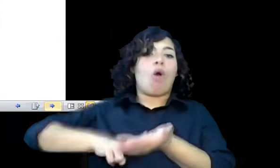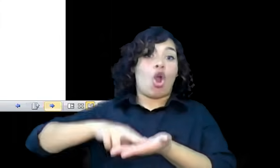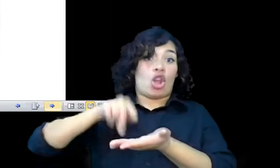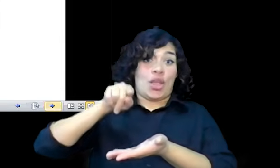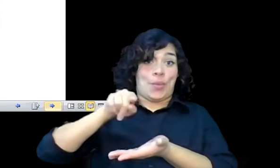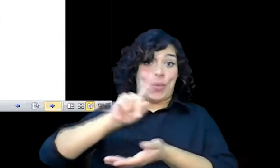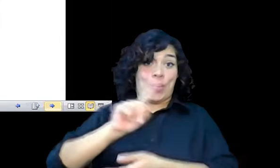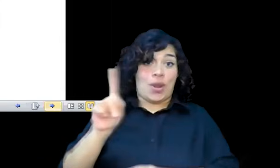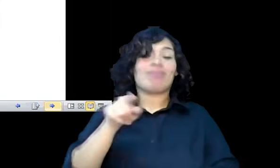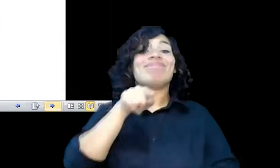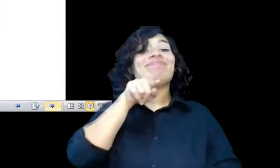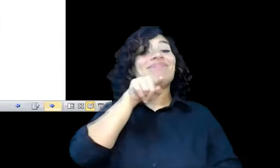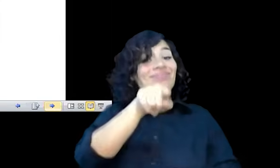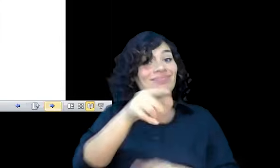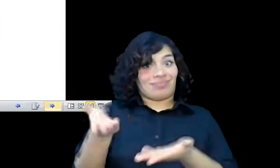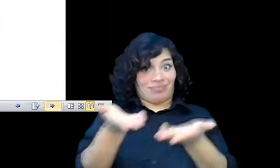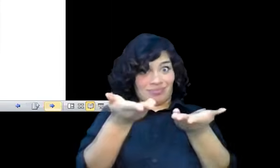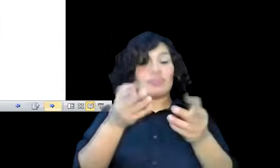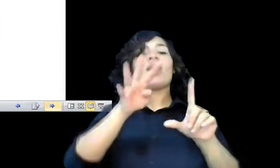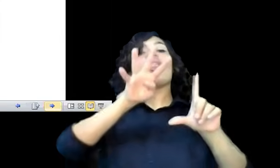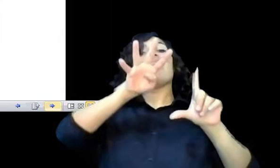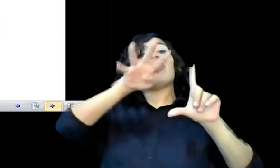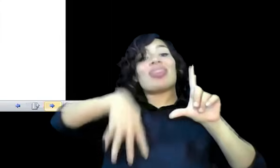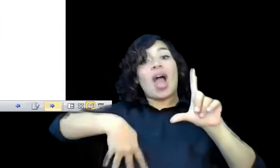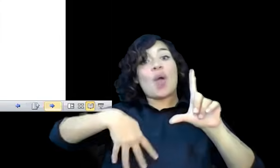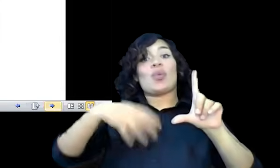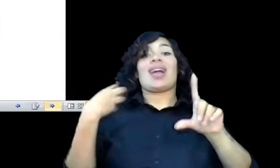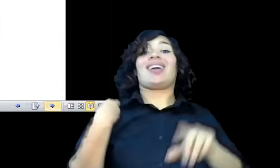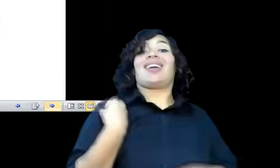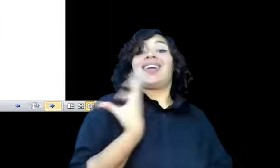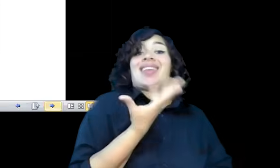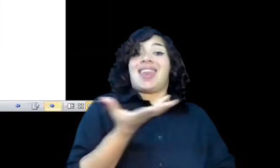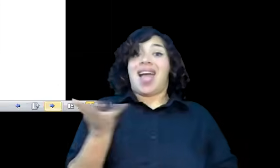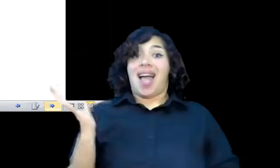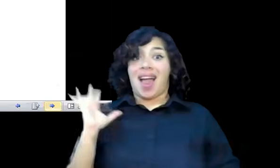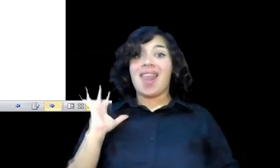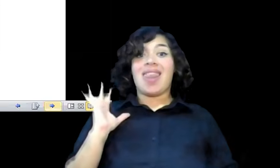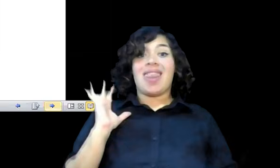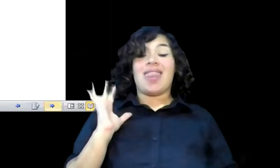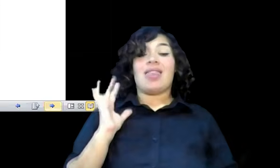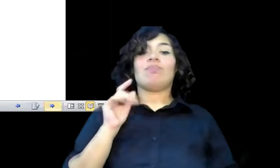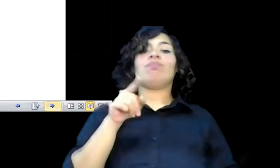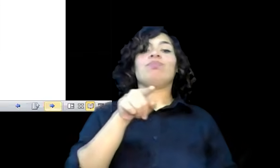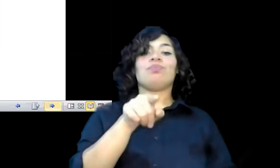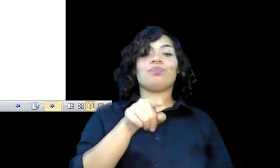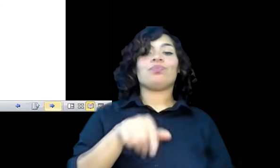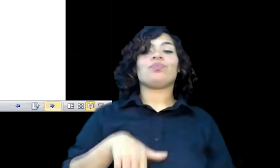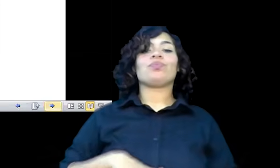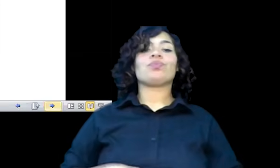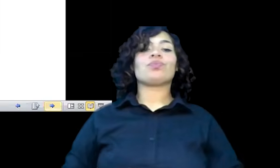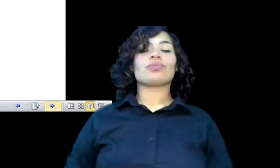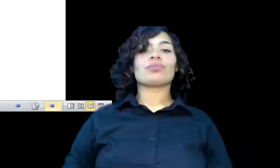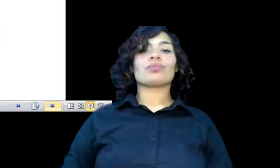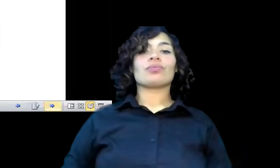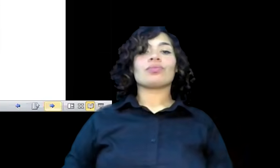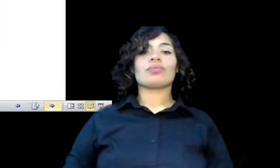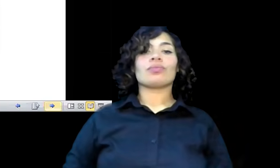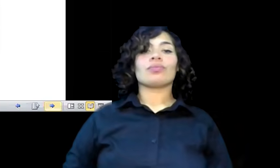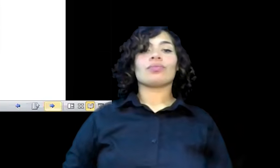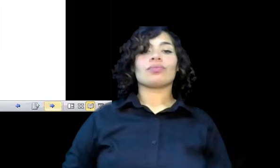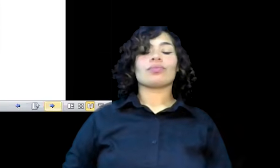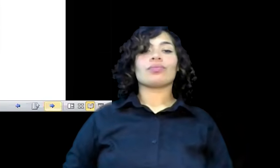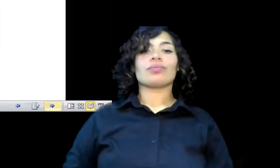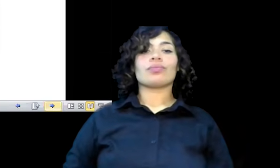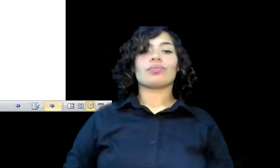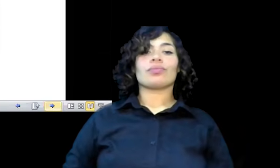tienen, ¿sí?, lo que es la tabla general, ¿sí?, no para contribuyente cumplidor, la tabla para aquel que no ha sido contribuyente cumplidor,